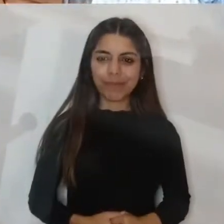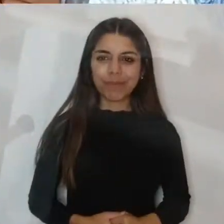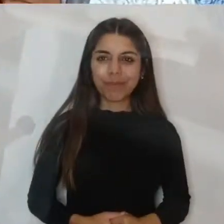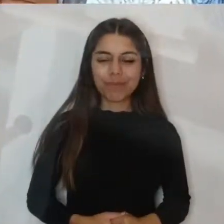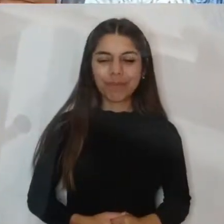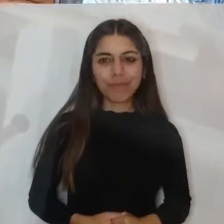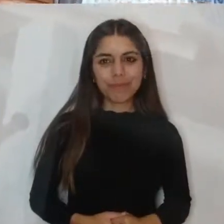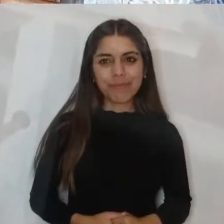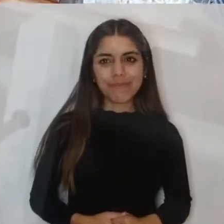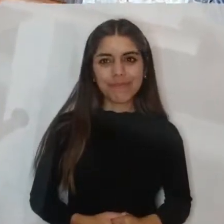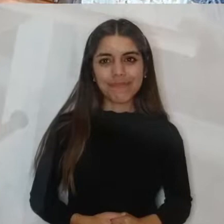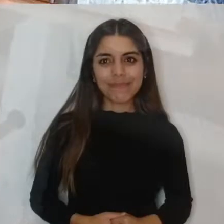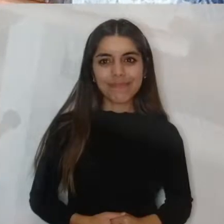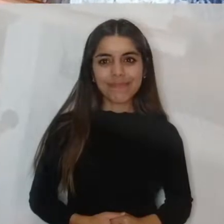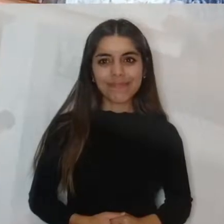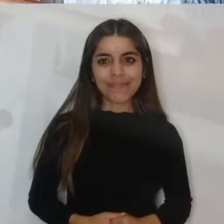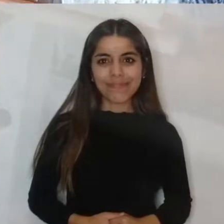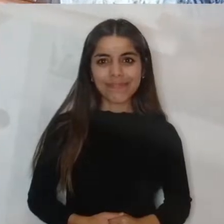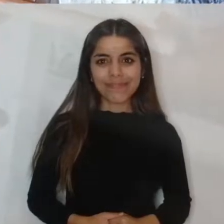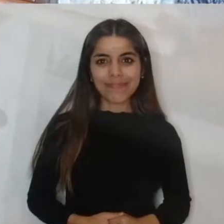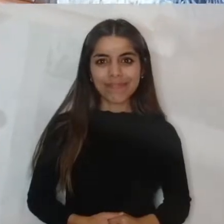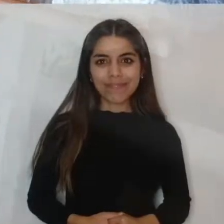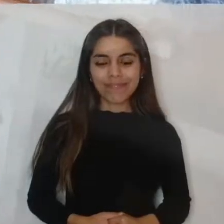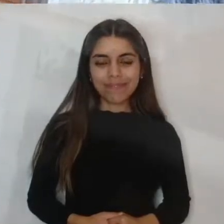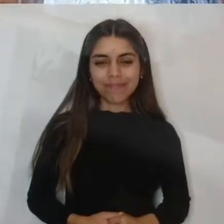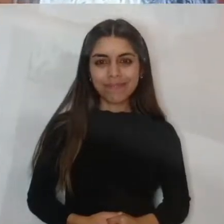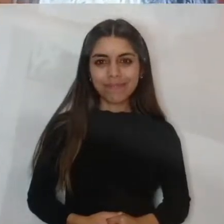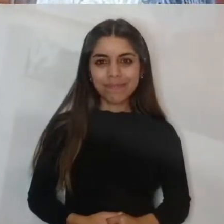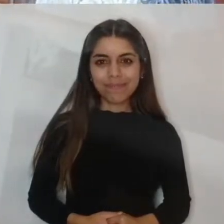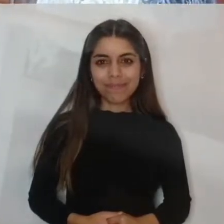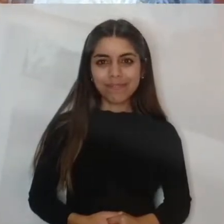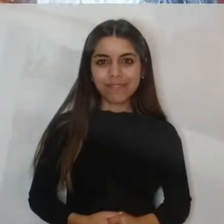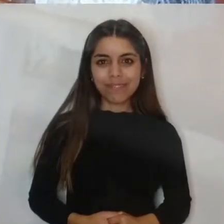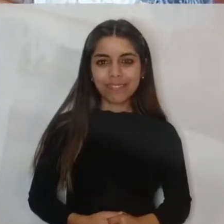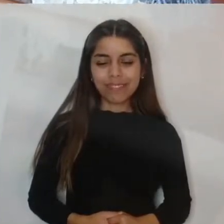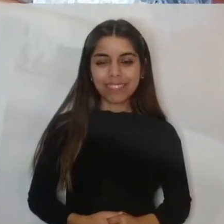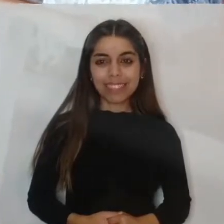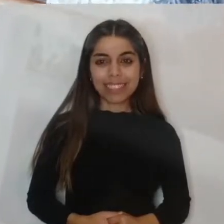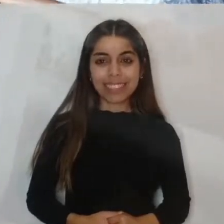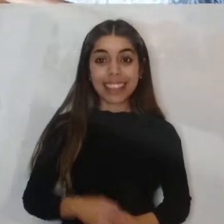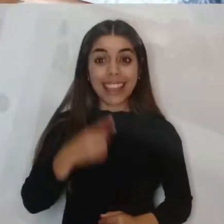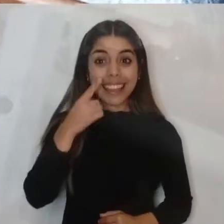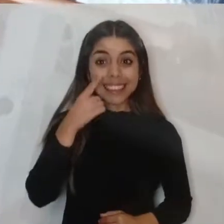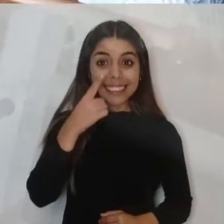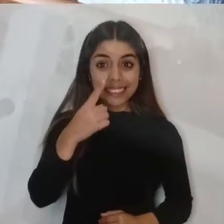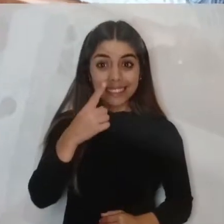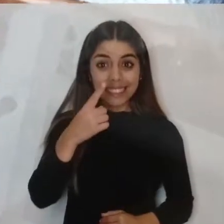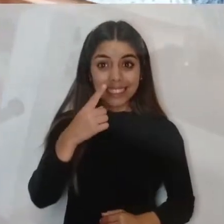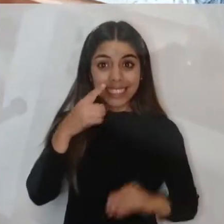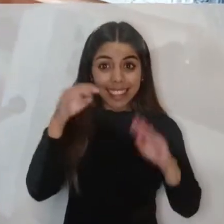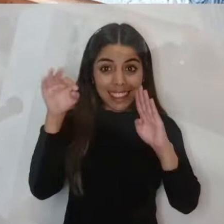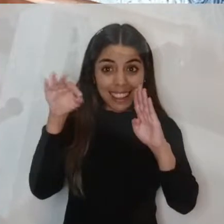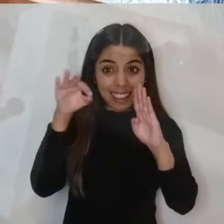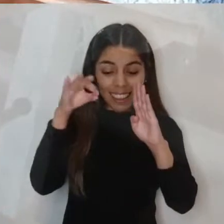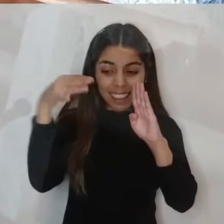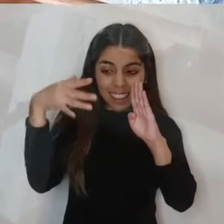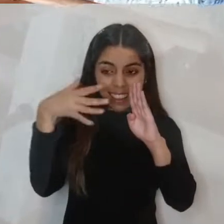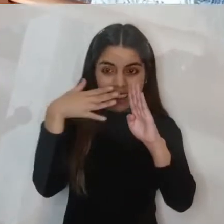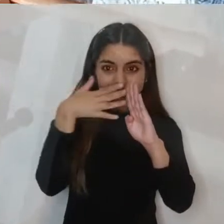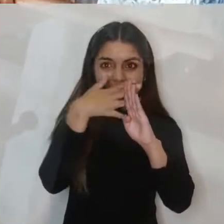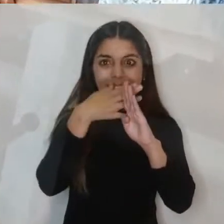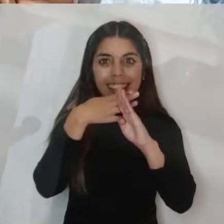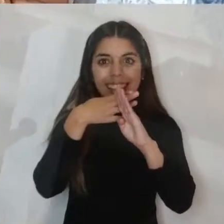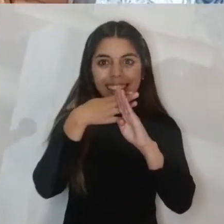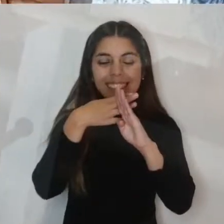Coloco aquí para que pueda colgar y está listo para armar el tejido de la bufanda.